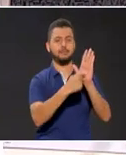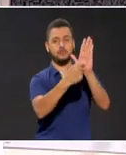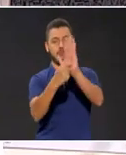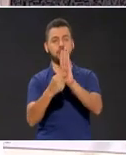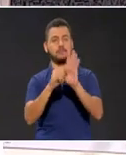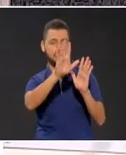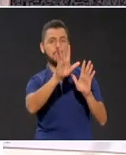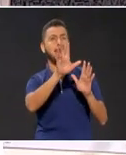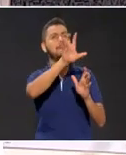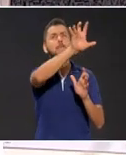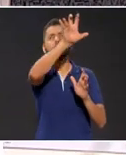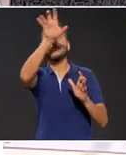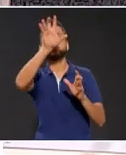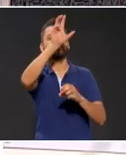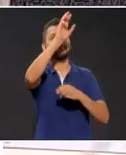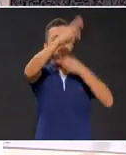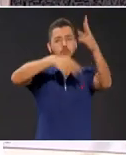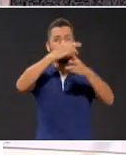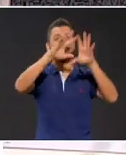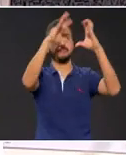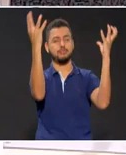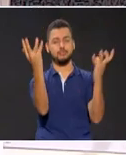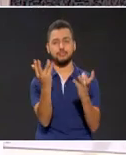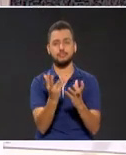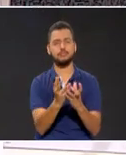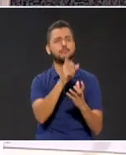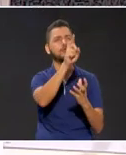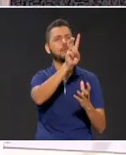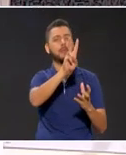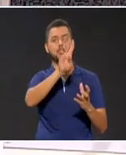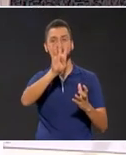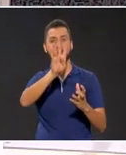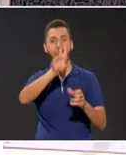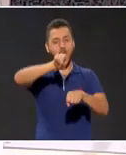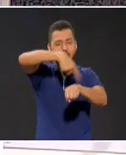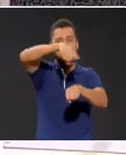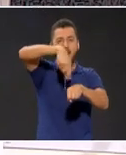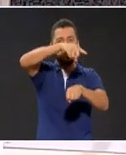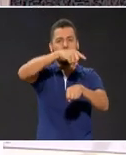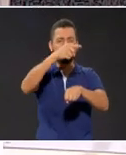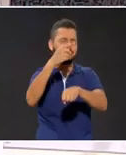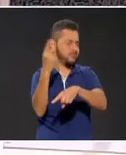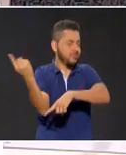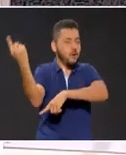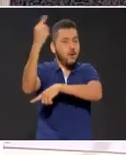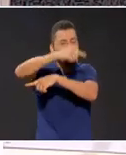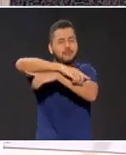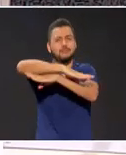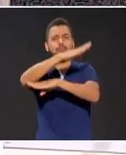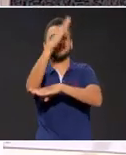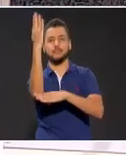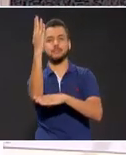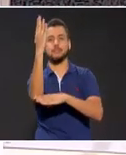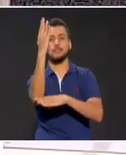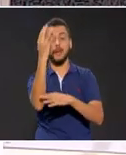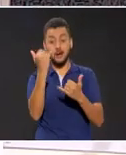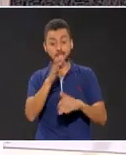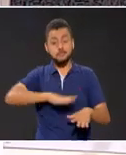24 horas al día. Conectar a Medellín como una super ciudad, como se está proyectando en este momento hacia el futuro, supone